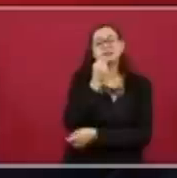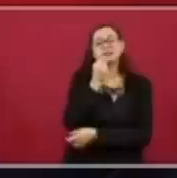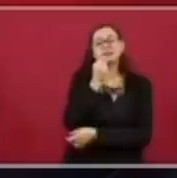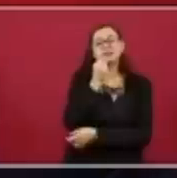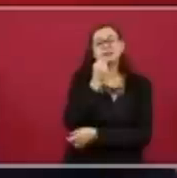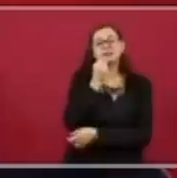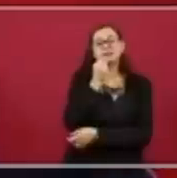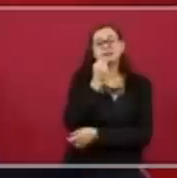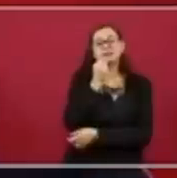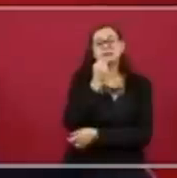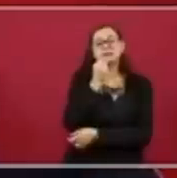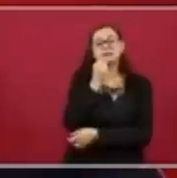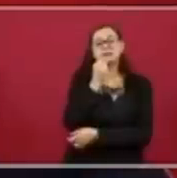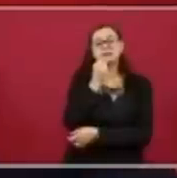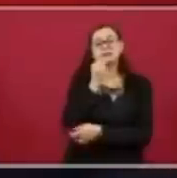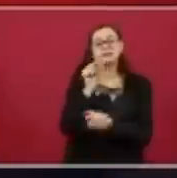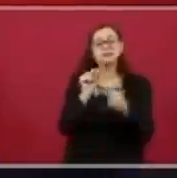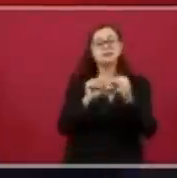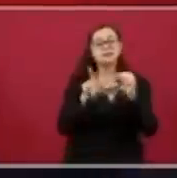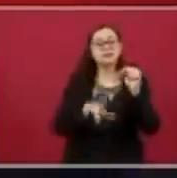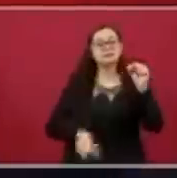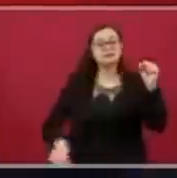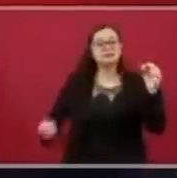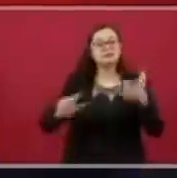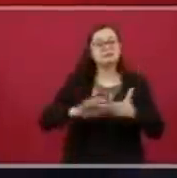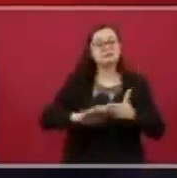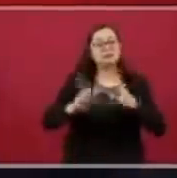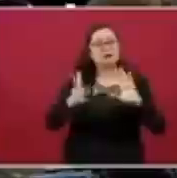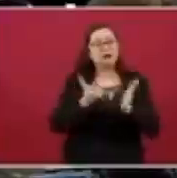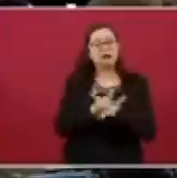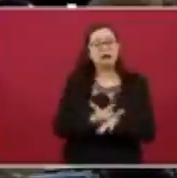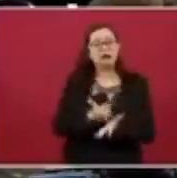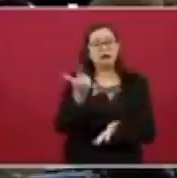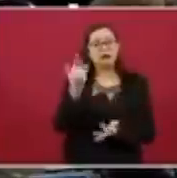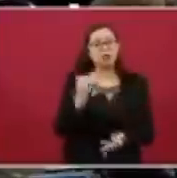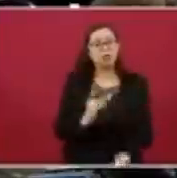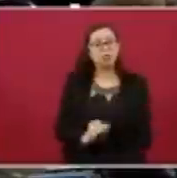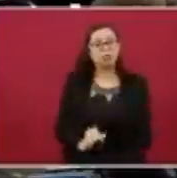para enfrentar el grave problema de la inseguridad y de la violencia.